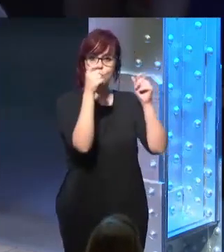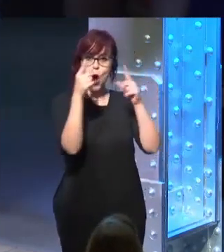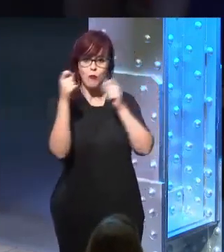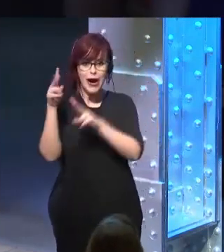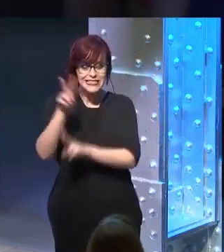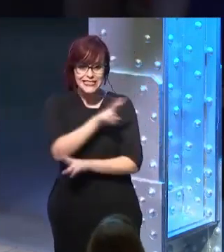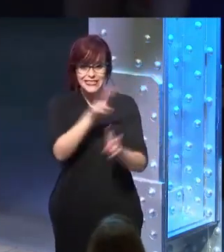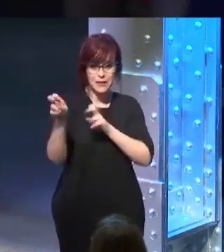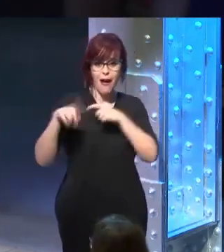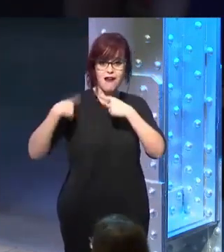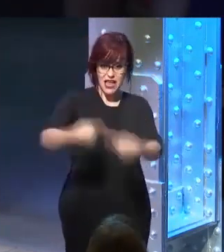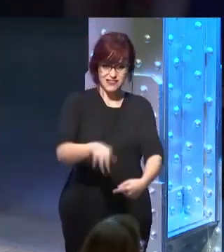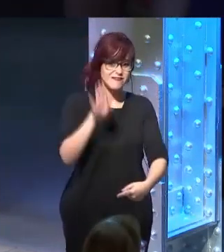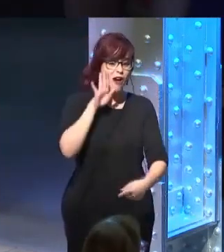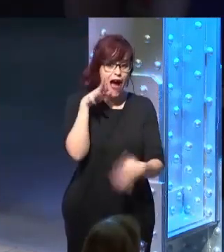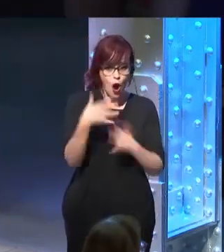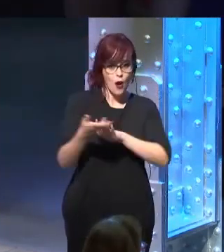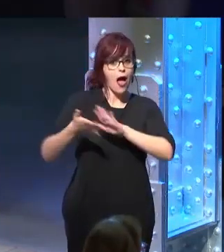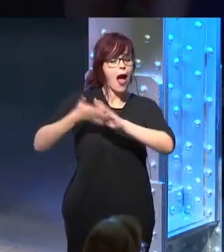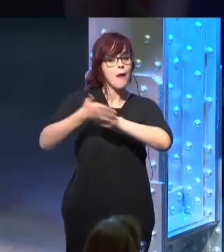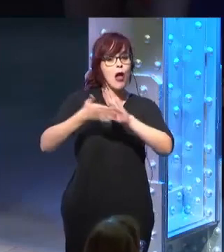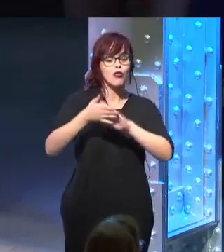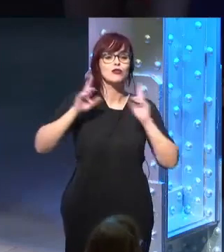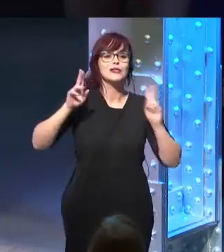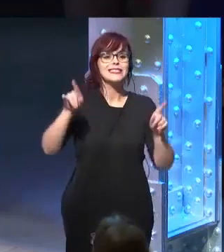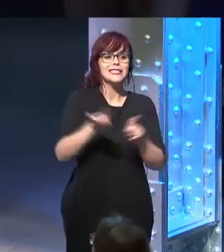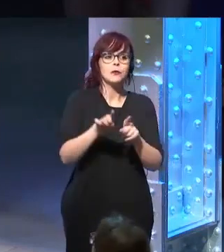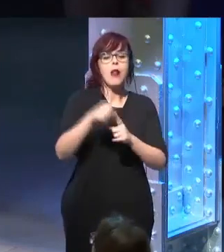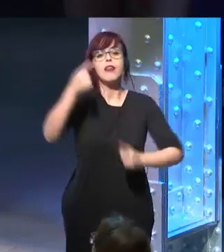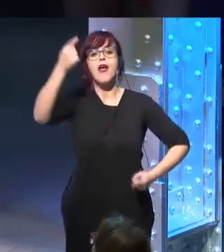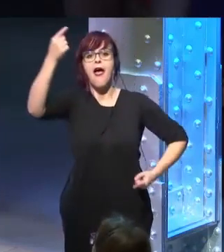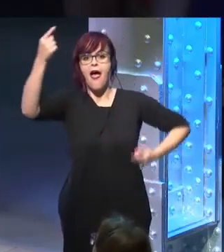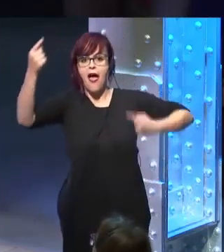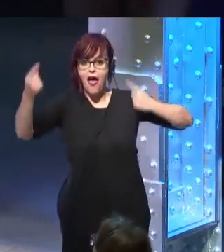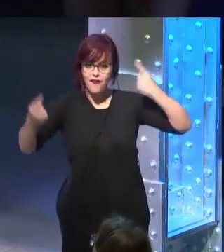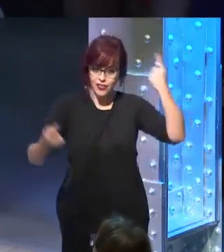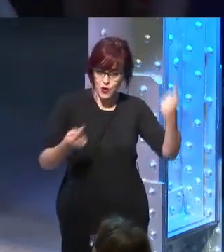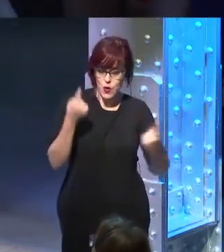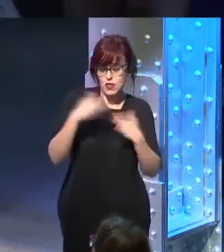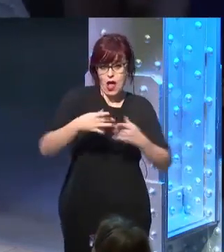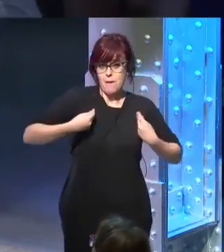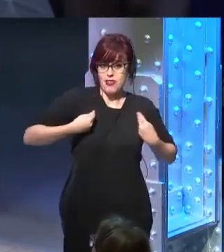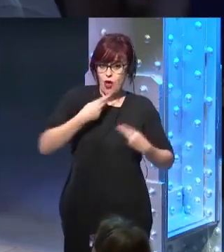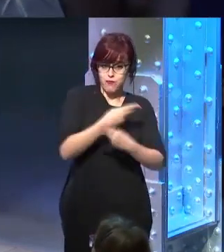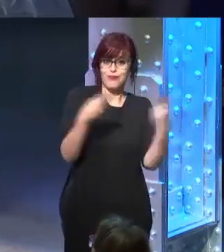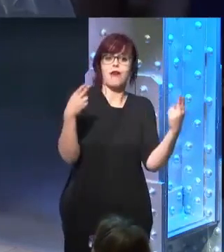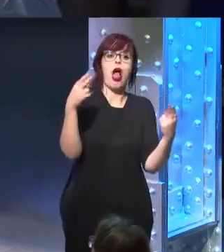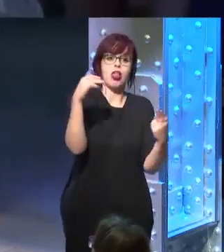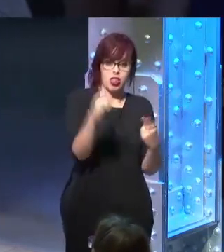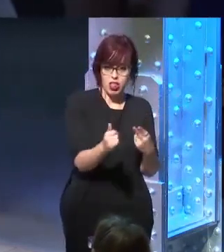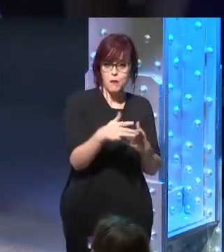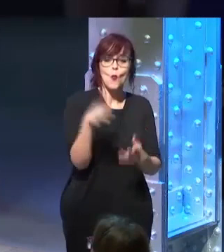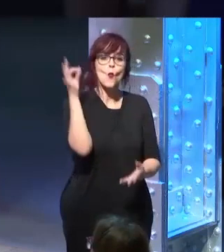temas clásicos que acabamos de revisar surgen de cuando en cuando en la vida pública. Mujeres que